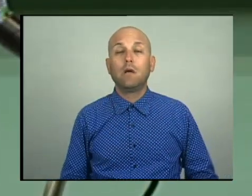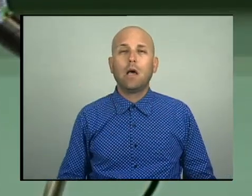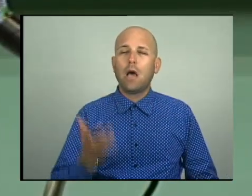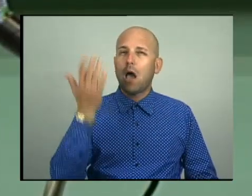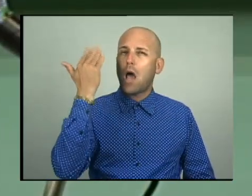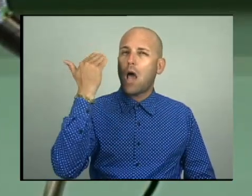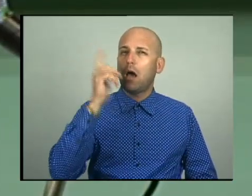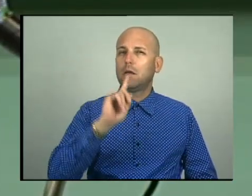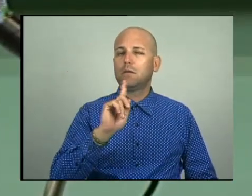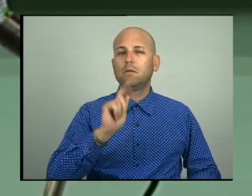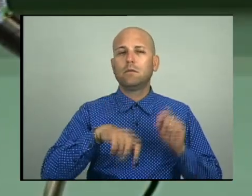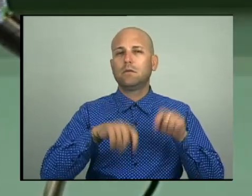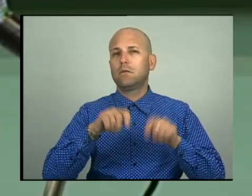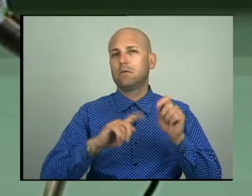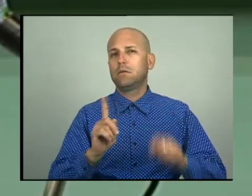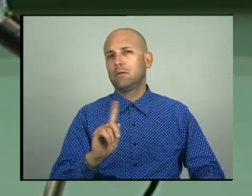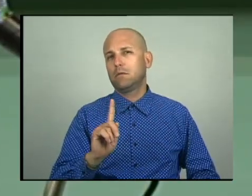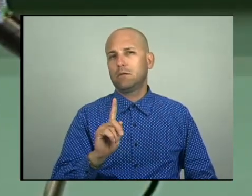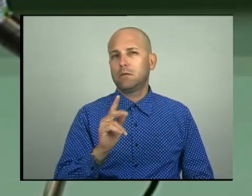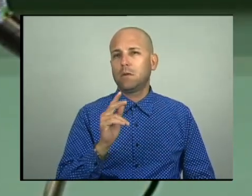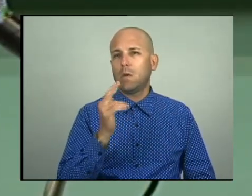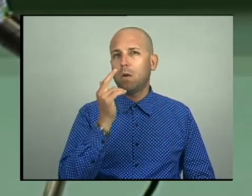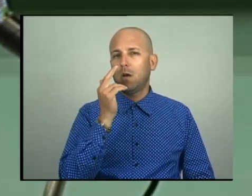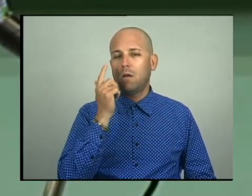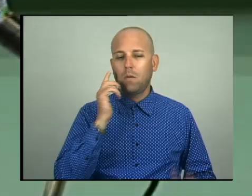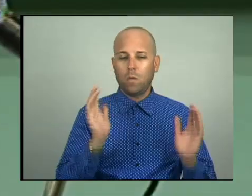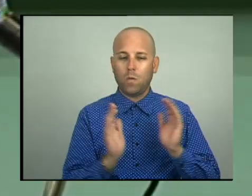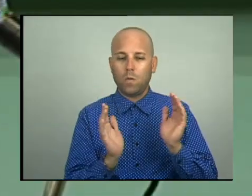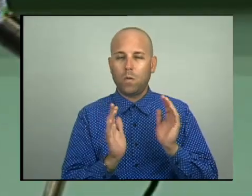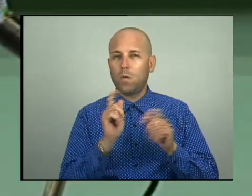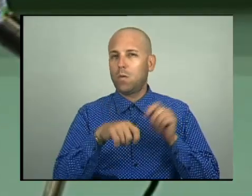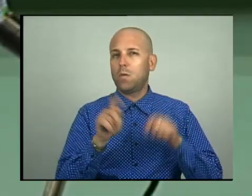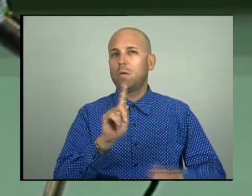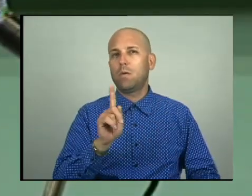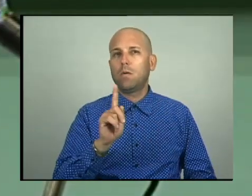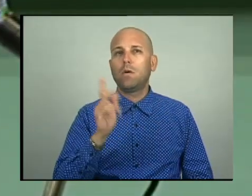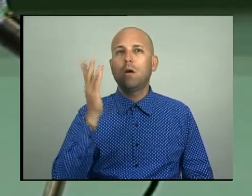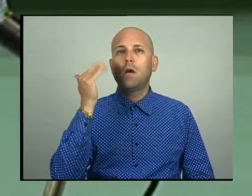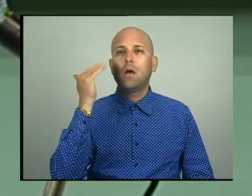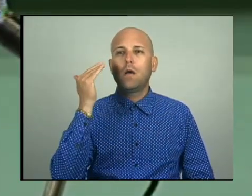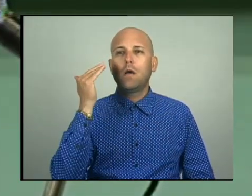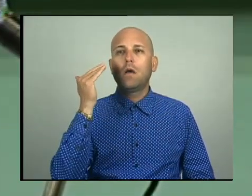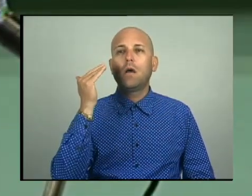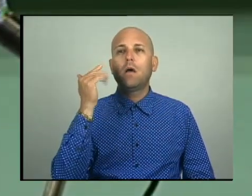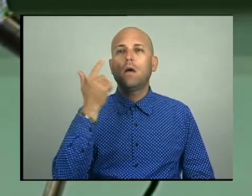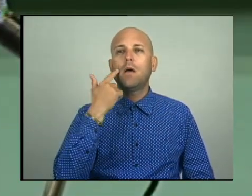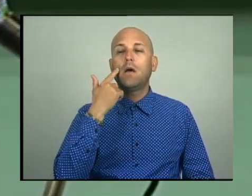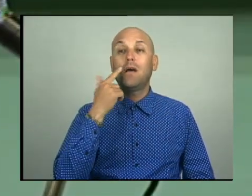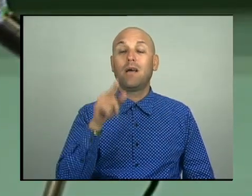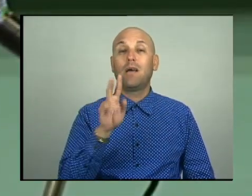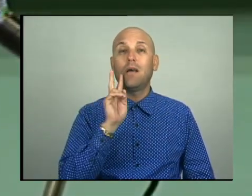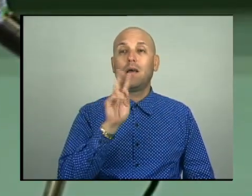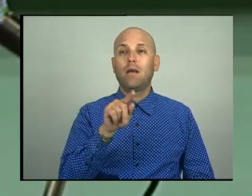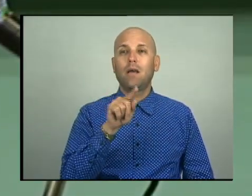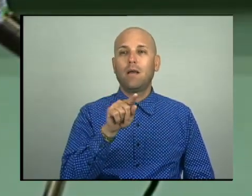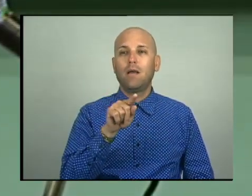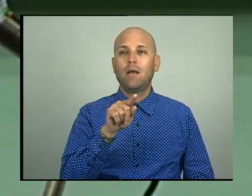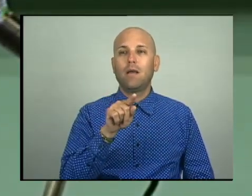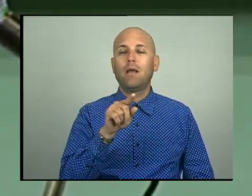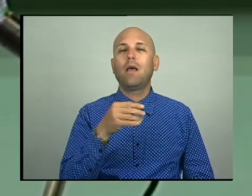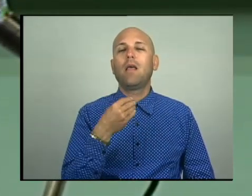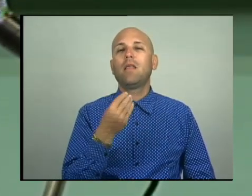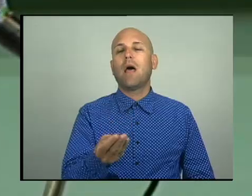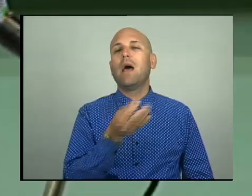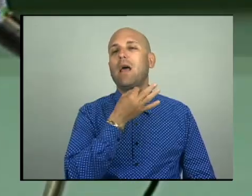operaban con una edad tan pequeña, ellos tenían tendencia al acuclillamiento. Se decía que habitualmente el falo,